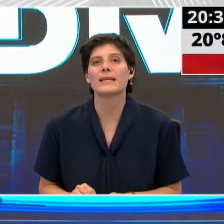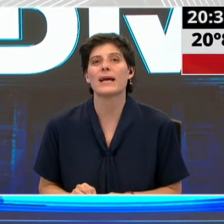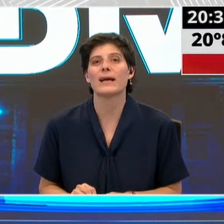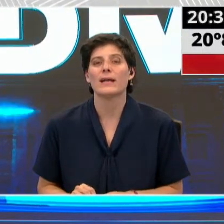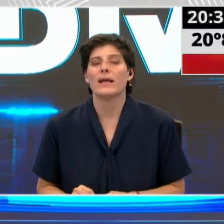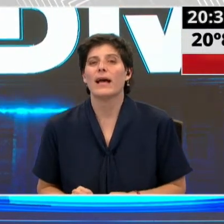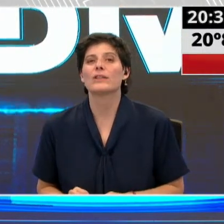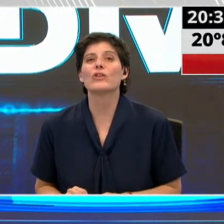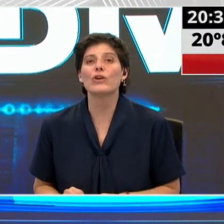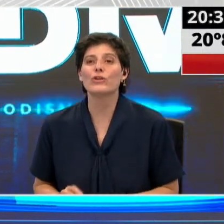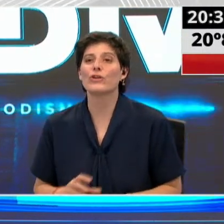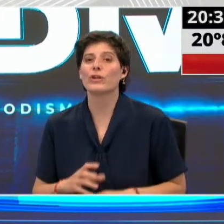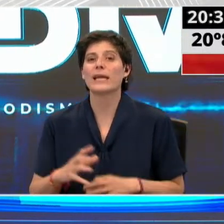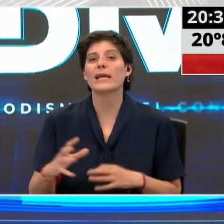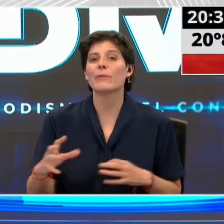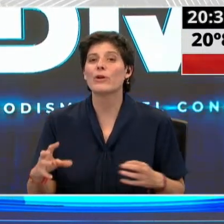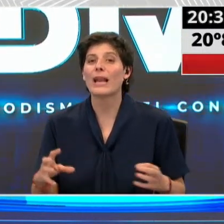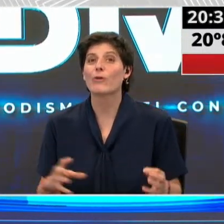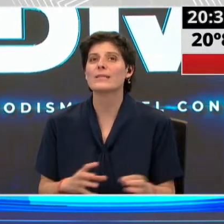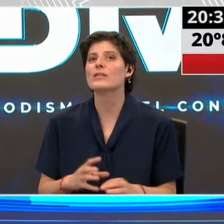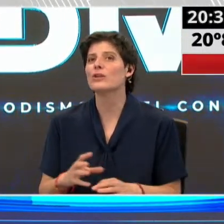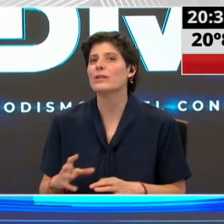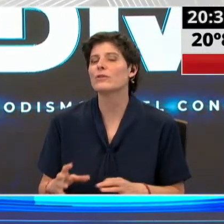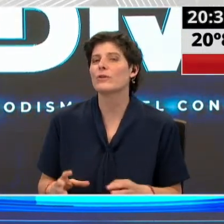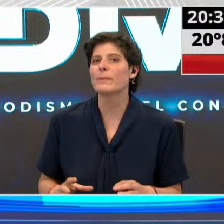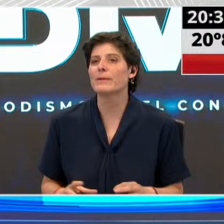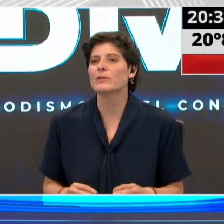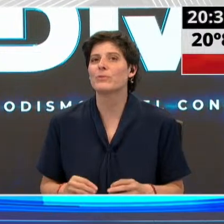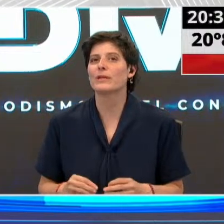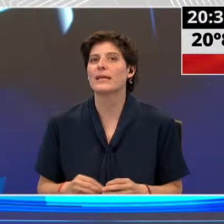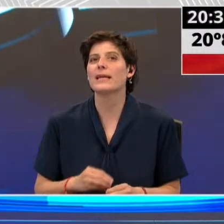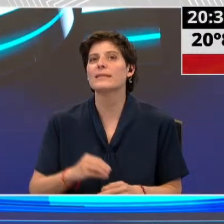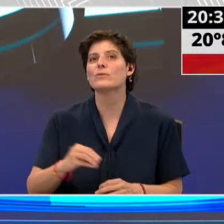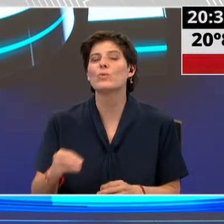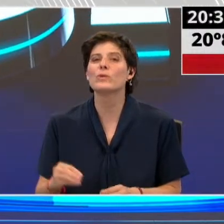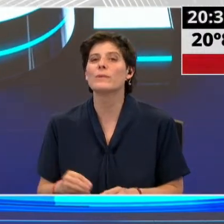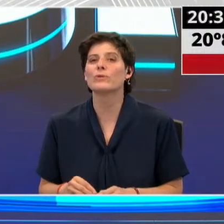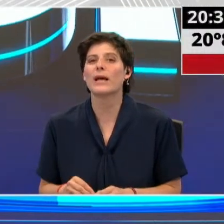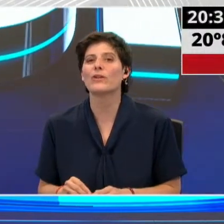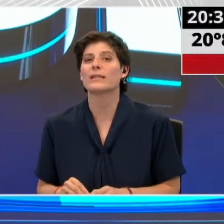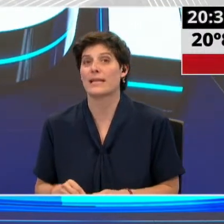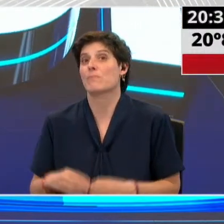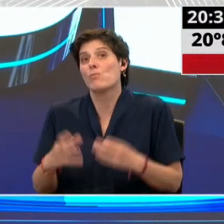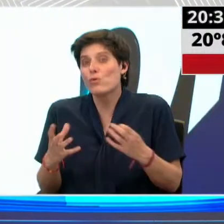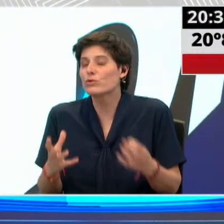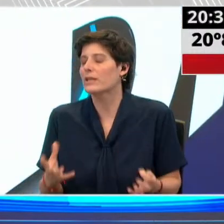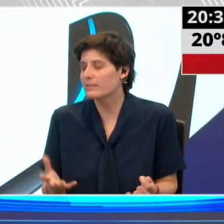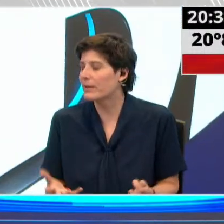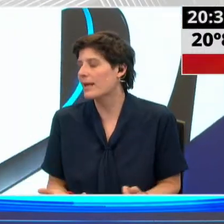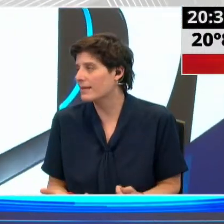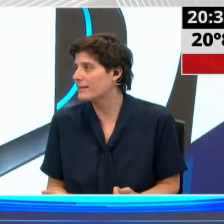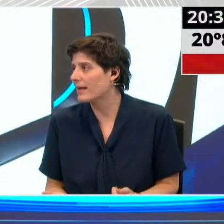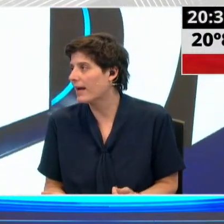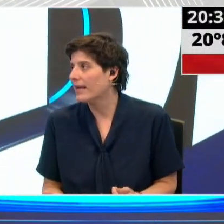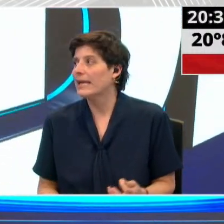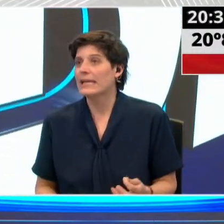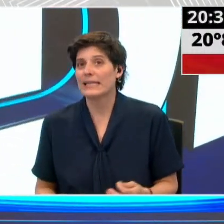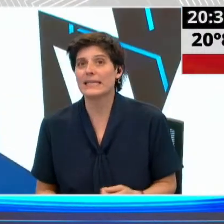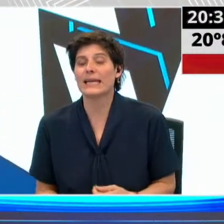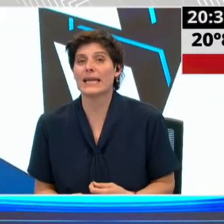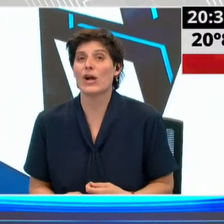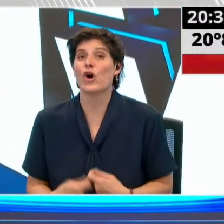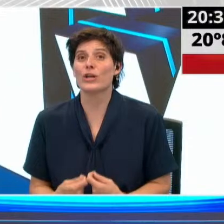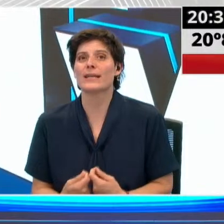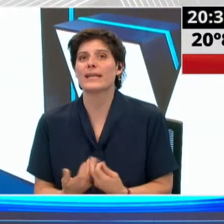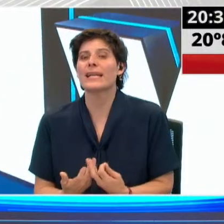también decía Antonio, de bueno, la cohesión dentro del espacio, porque es un diputado que tiene mucha experiencia